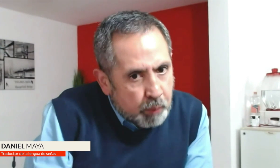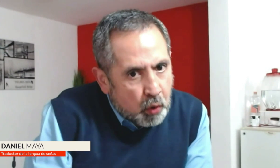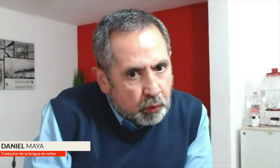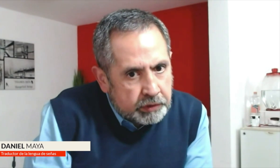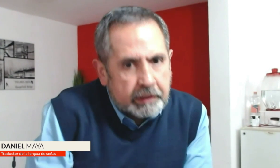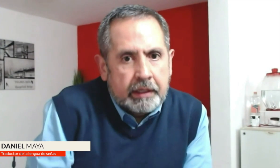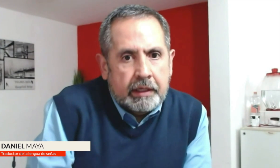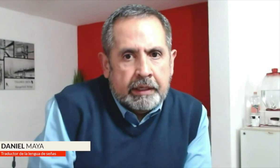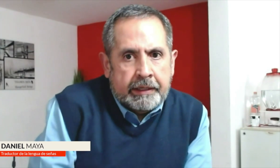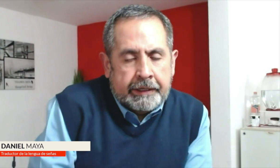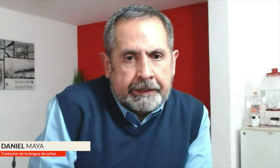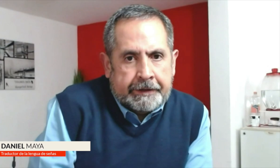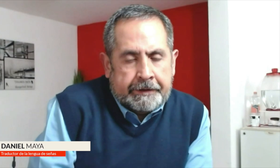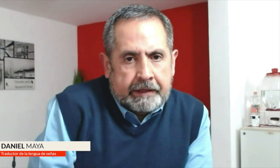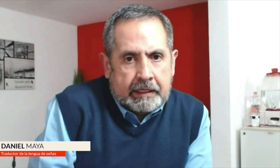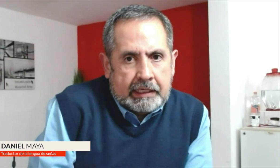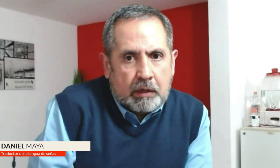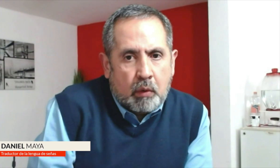Muy pocos.